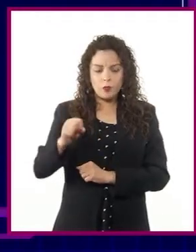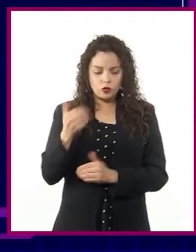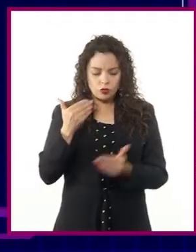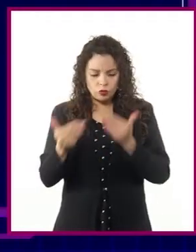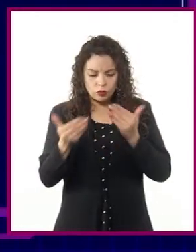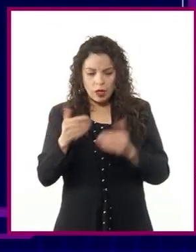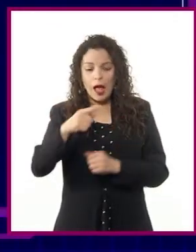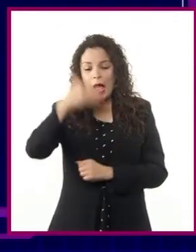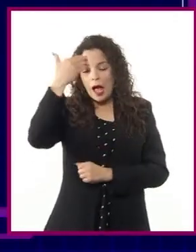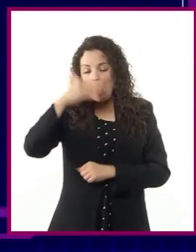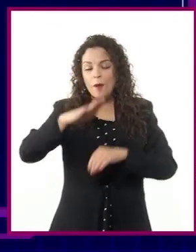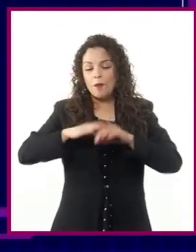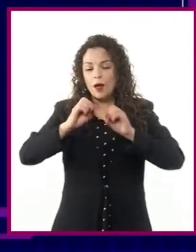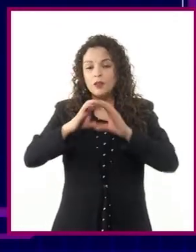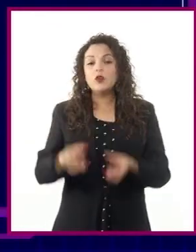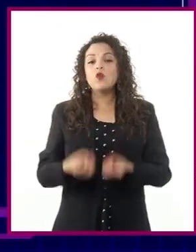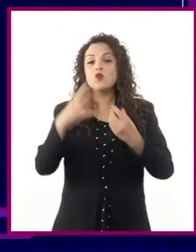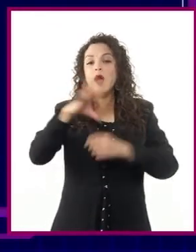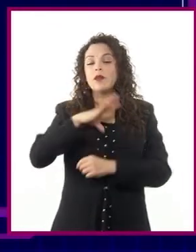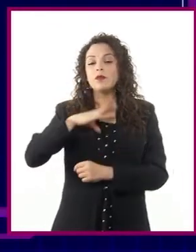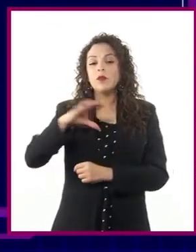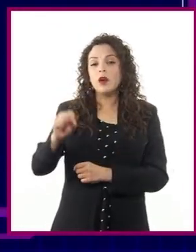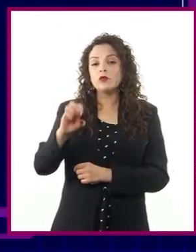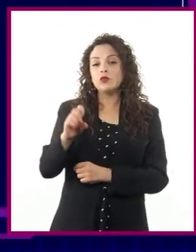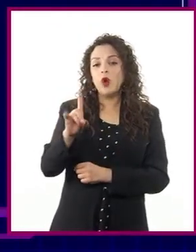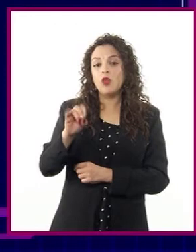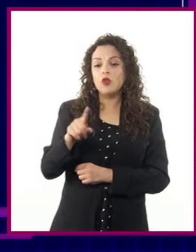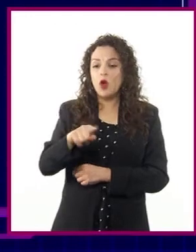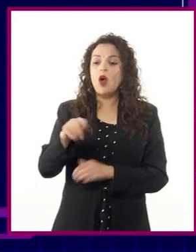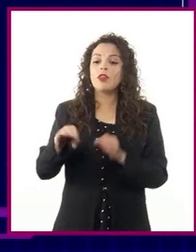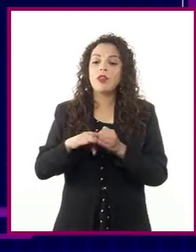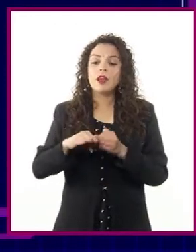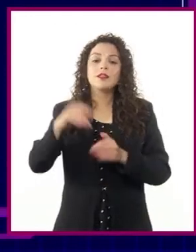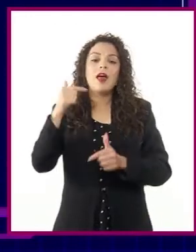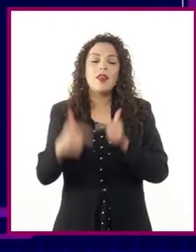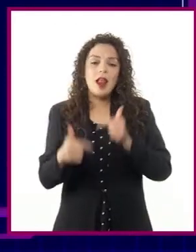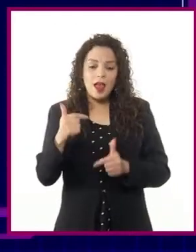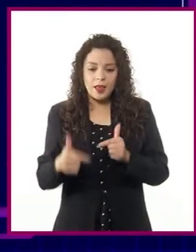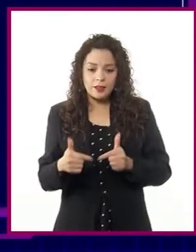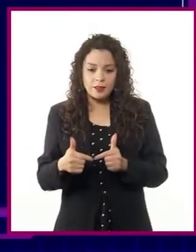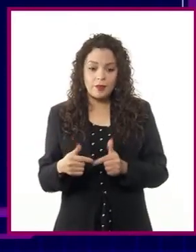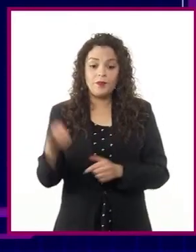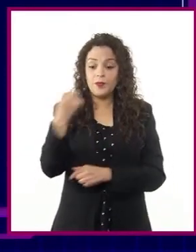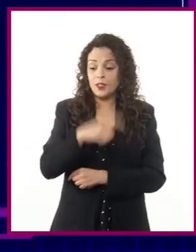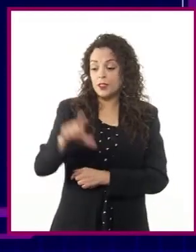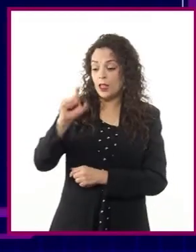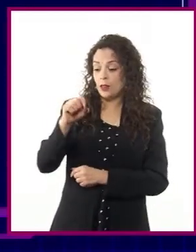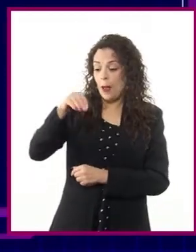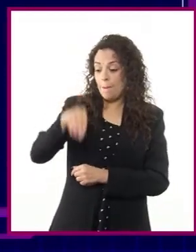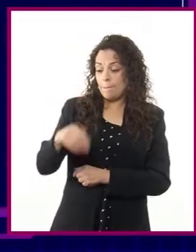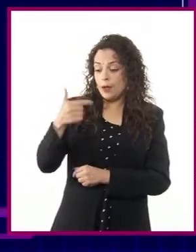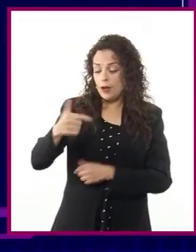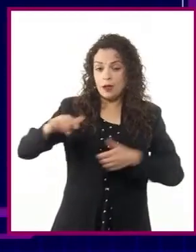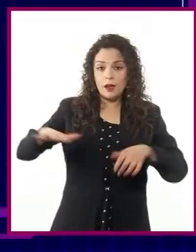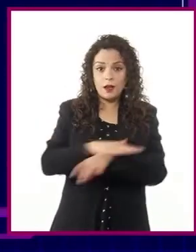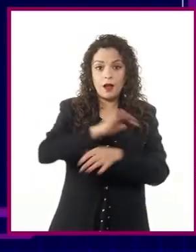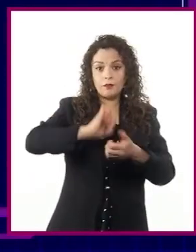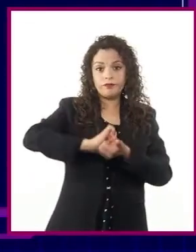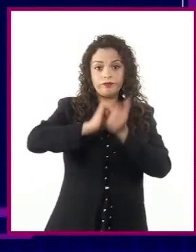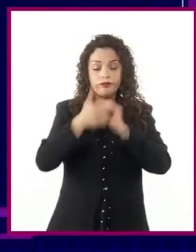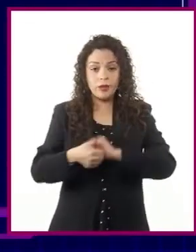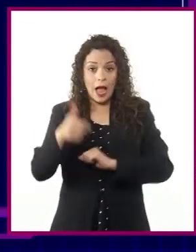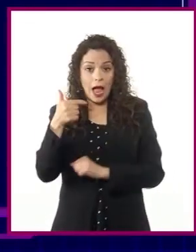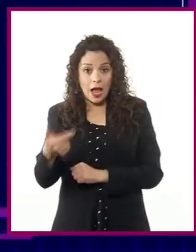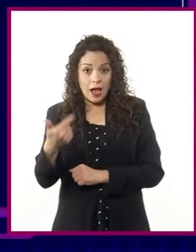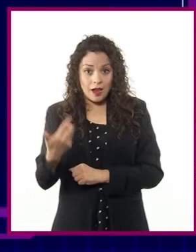de sodio que hay en una taza de leche. Entonces, para convertir 120 miligramos a gramos, podemos establecer